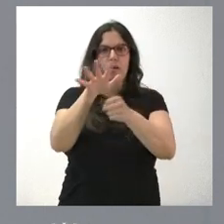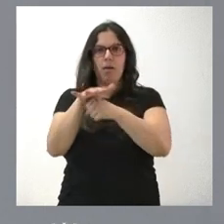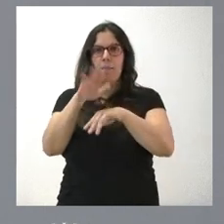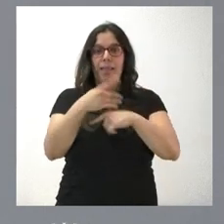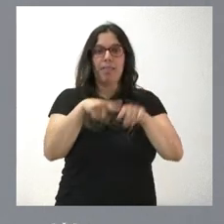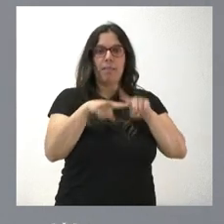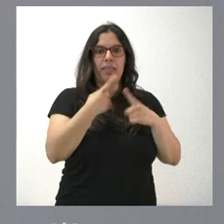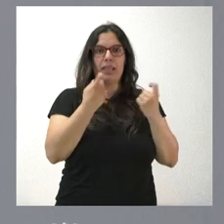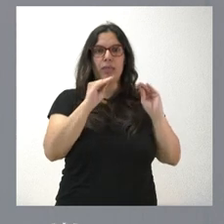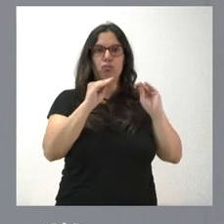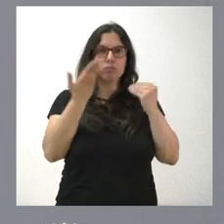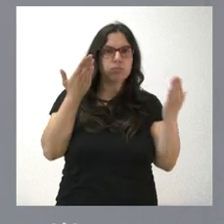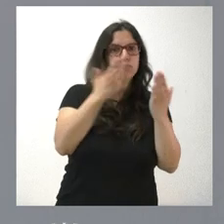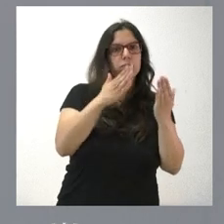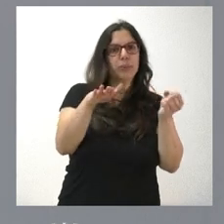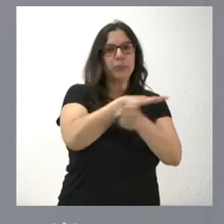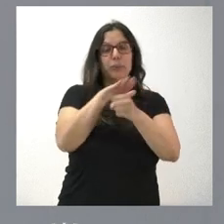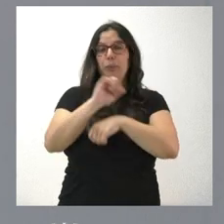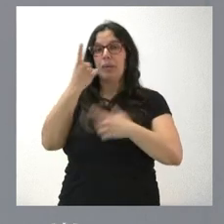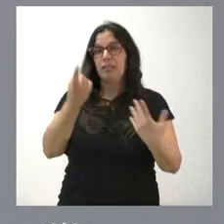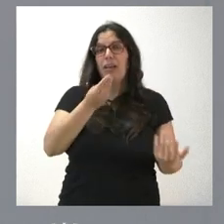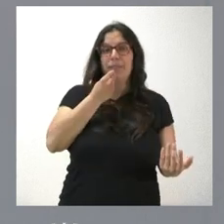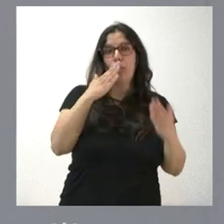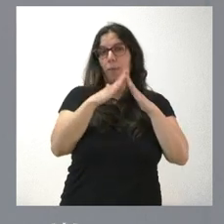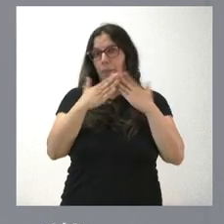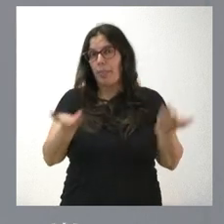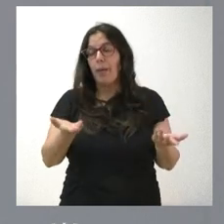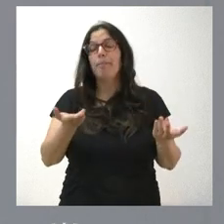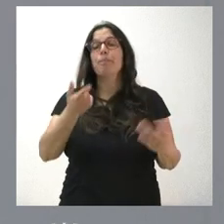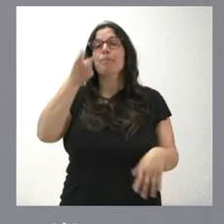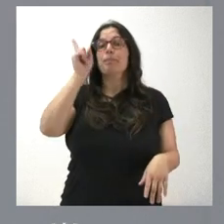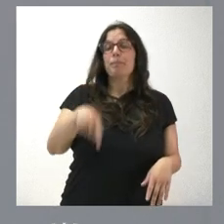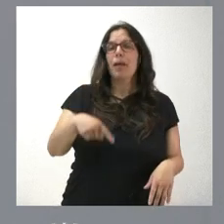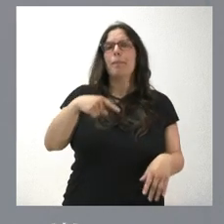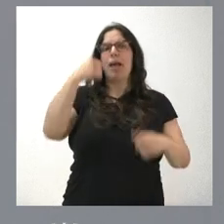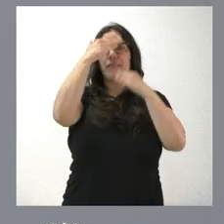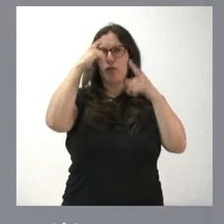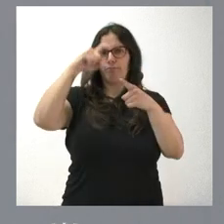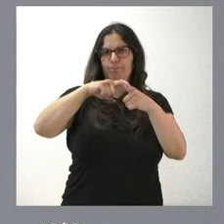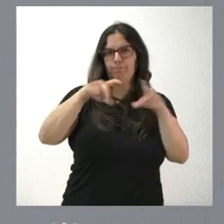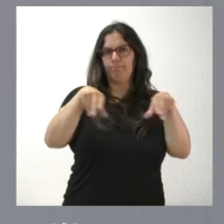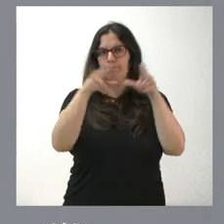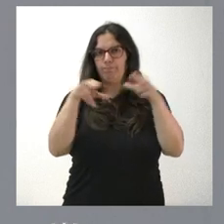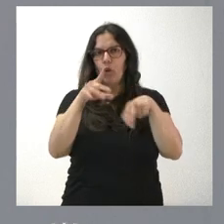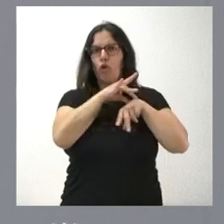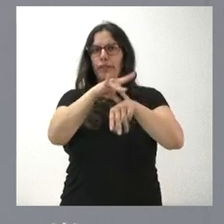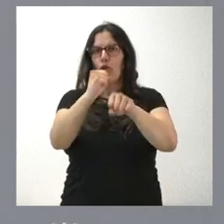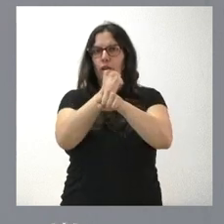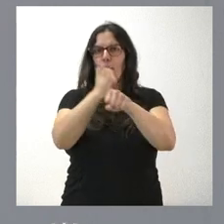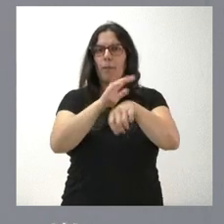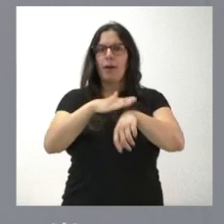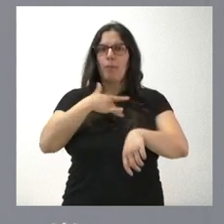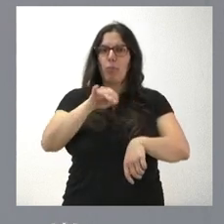que tengan, fundamentalmente alimentación y vivienda, así como la intervención psicosocial y la orientación laboral para que